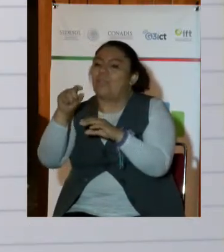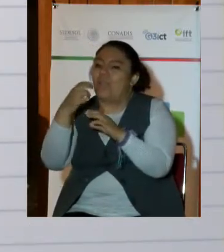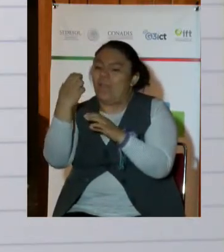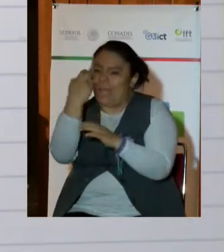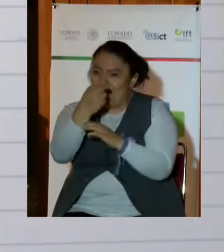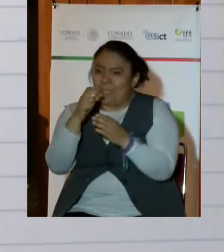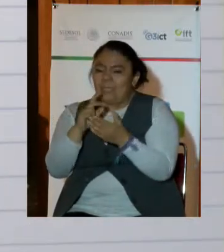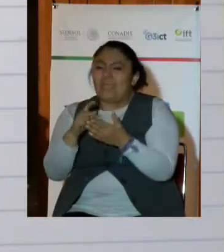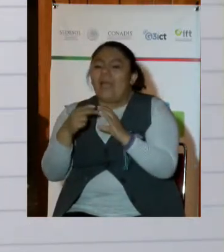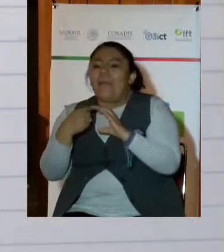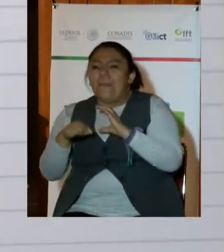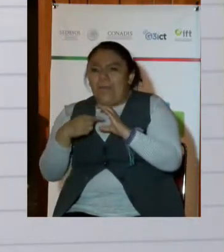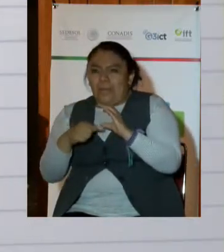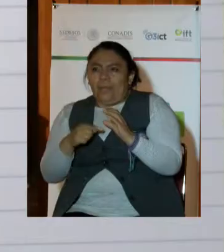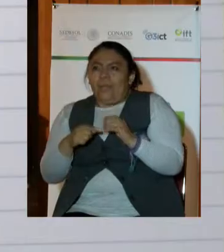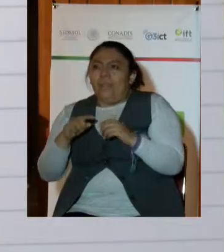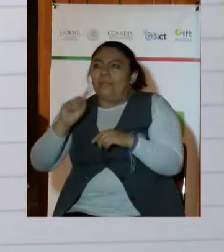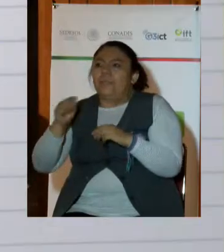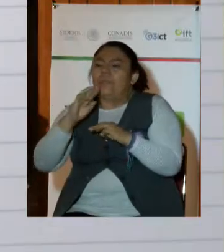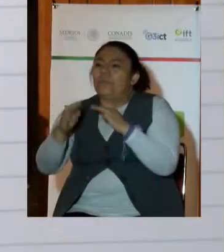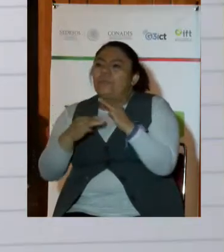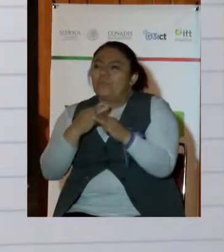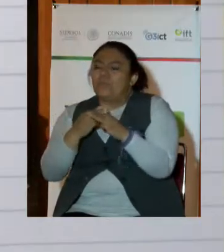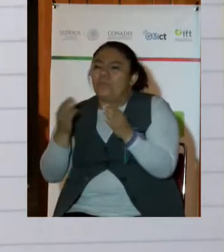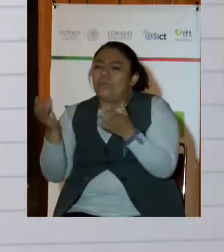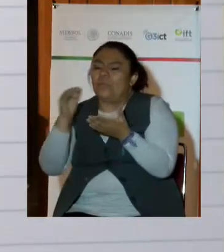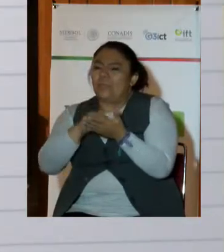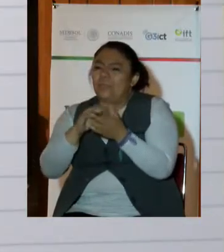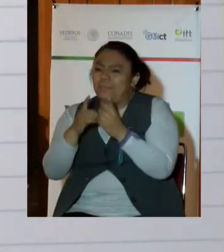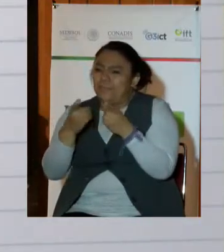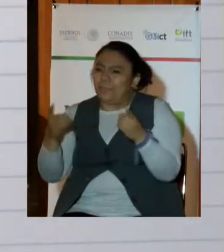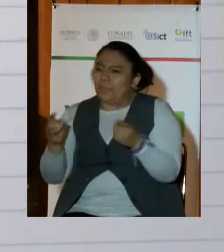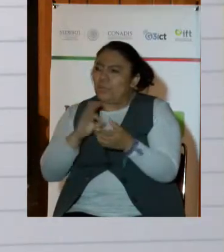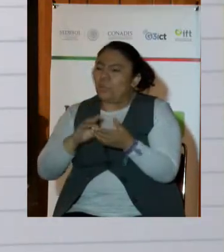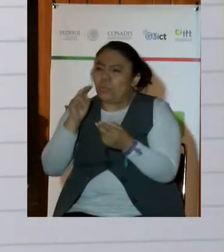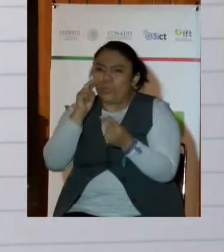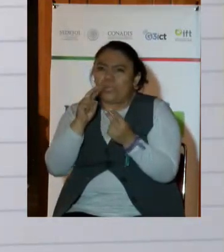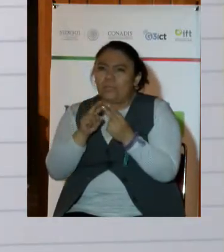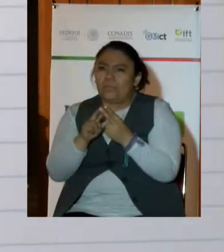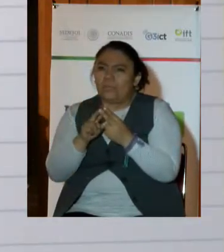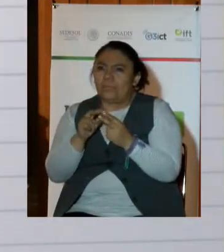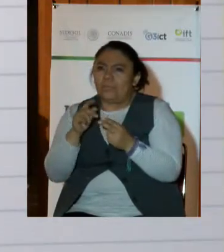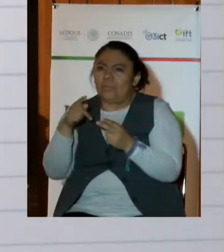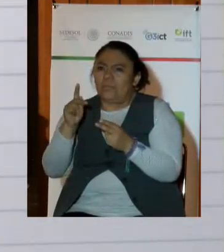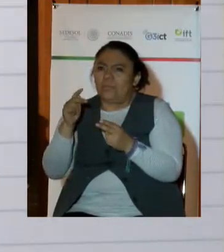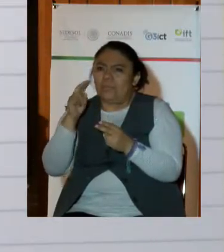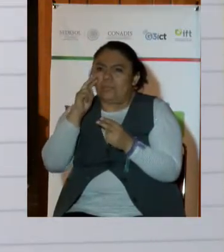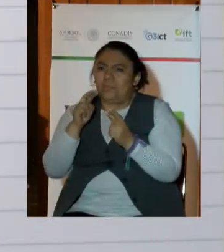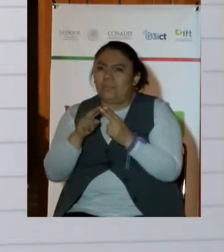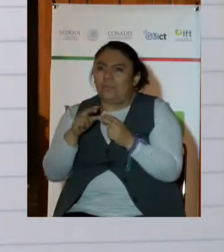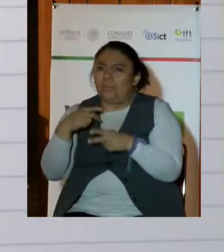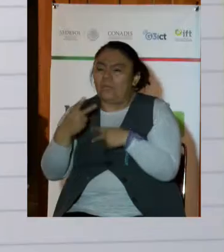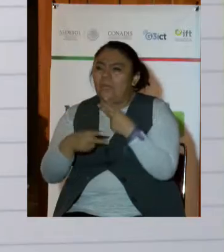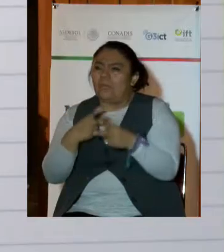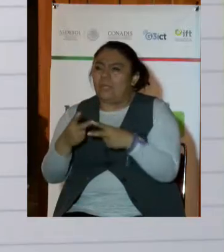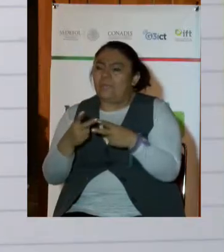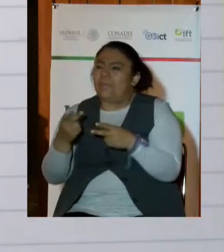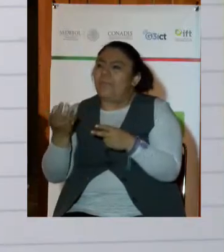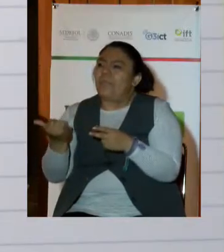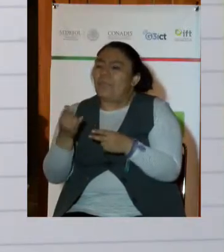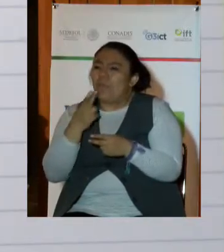es un foro abierto donde personas que utilicen aplicaciones, sobre todo personas con discapacidad, que utilicen aplicaciones que les sirvan,